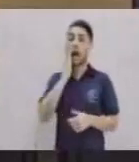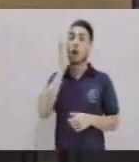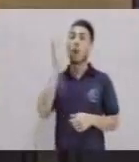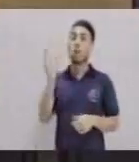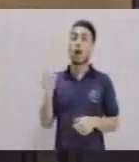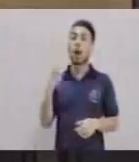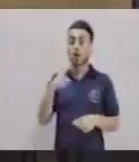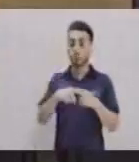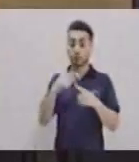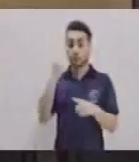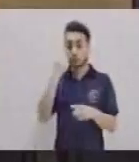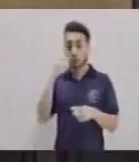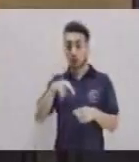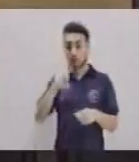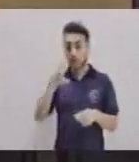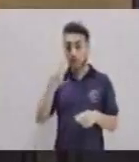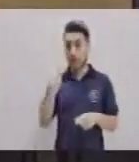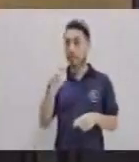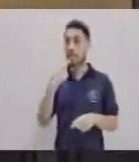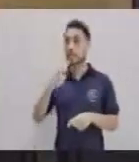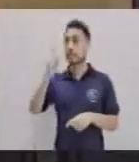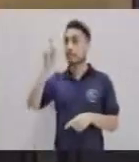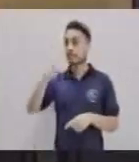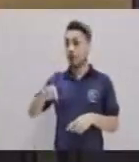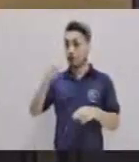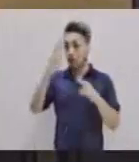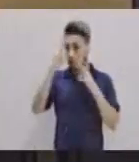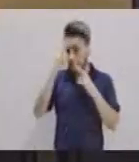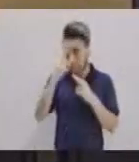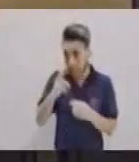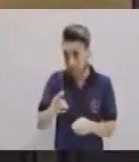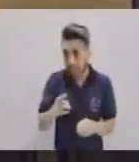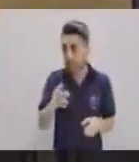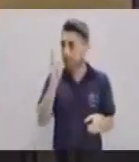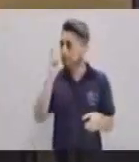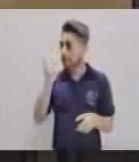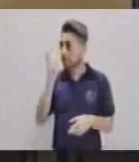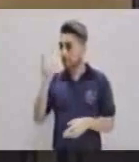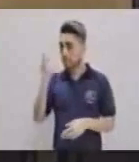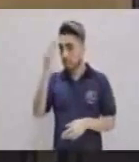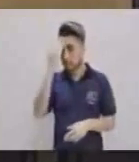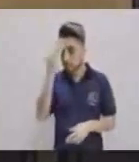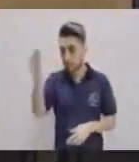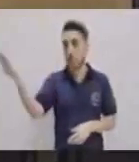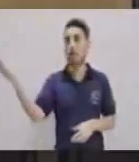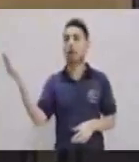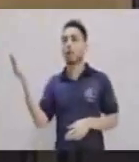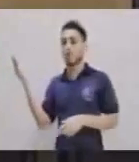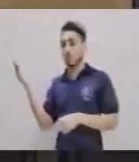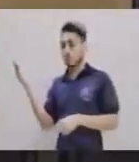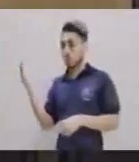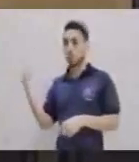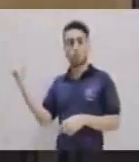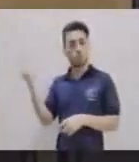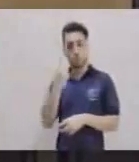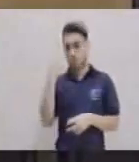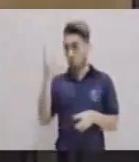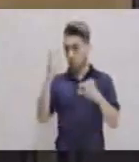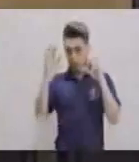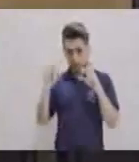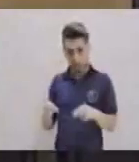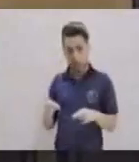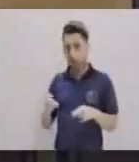Xinka dicen que hay que respetar y hay que saludar, pues todas las